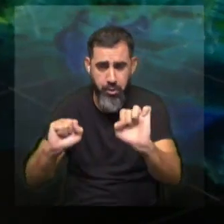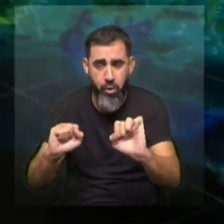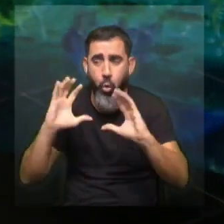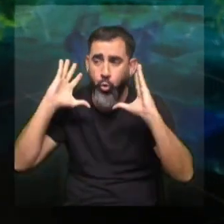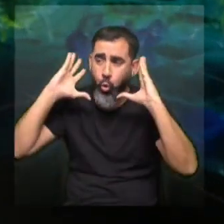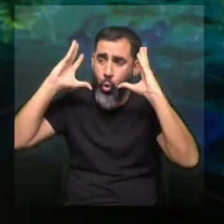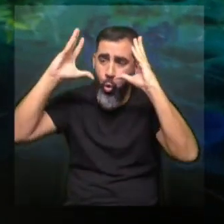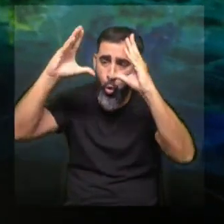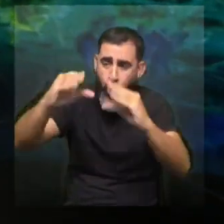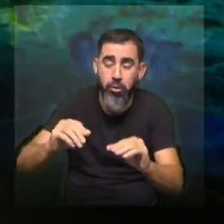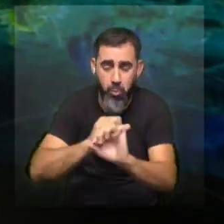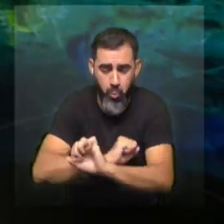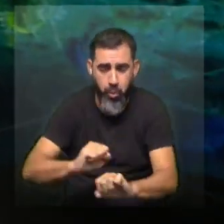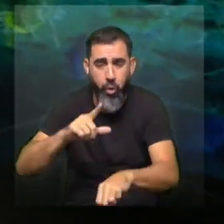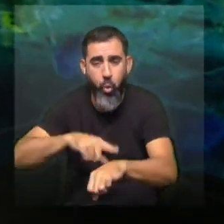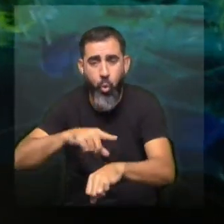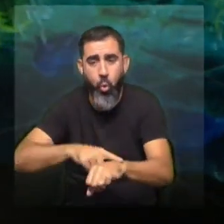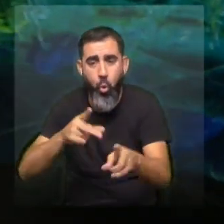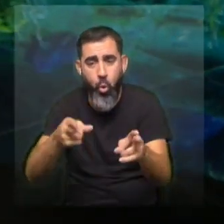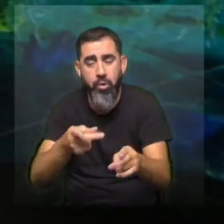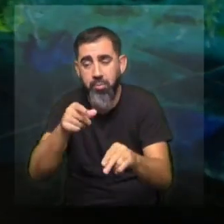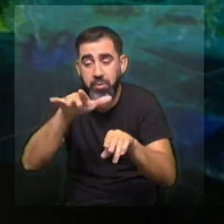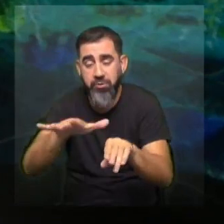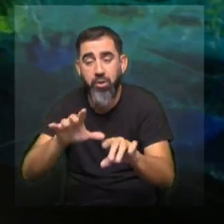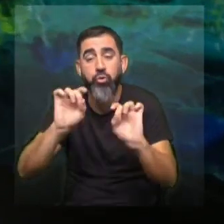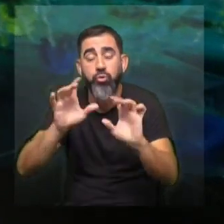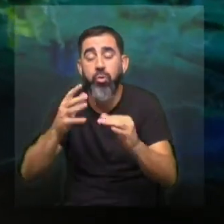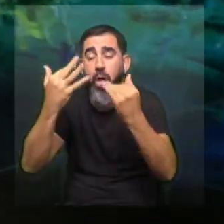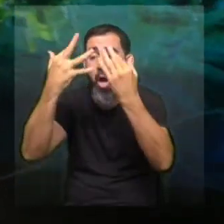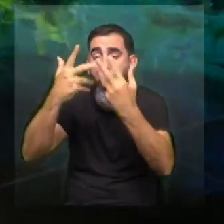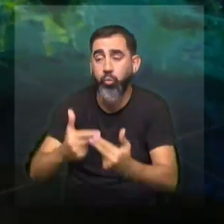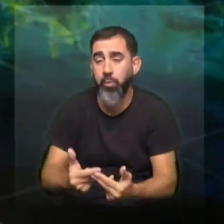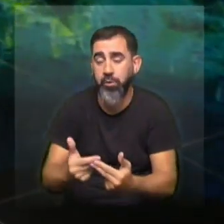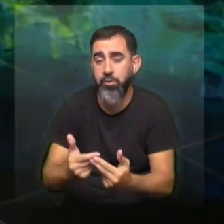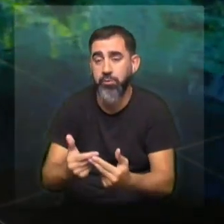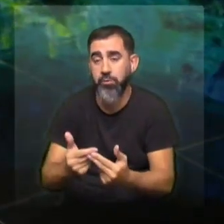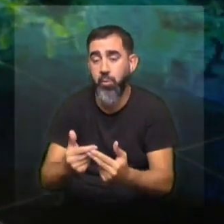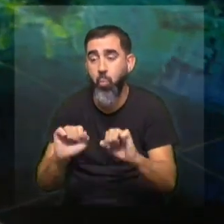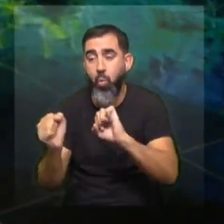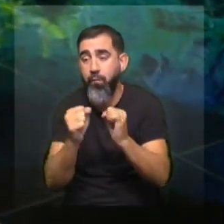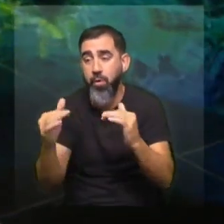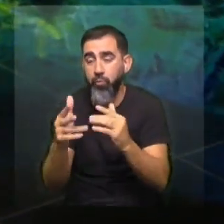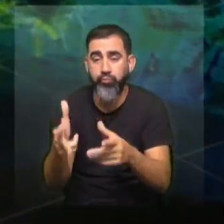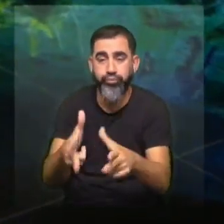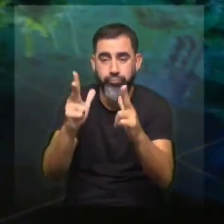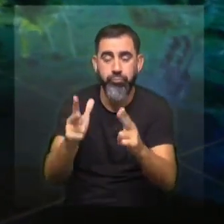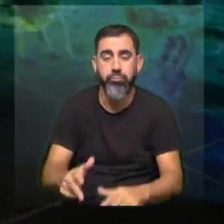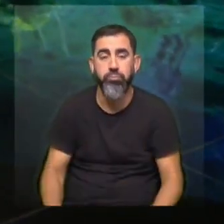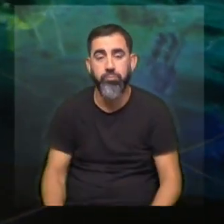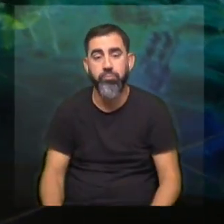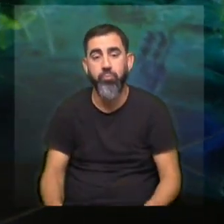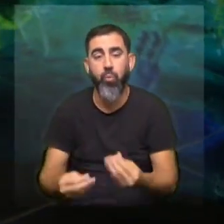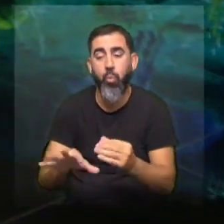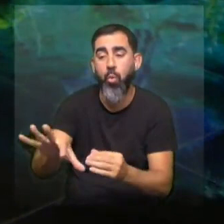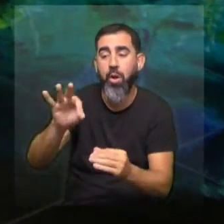que saque fotos en determinadas horas, pero estas están automáticas. Cuando hay movimiento se disparan. ¿Cómo se elige el